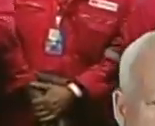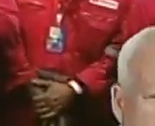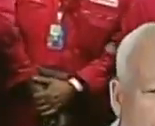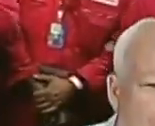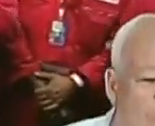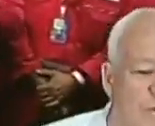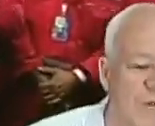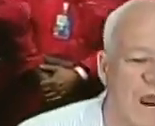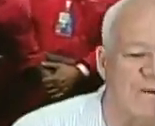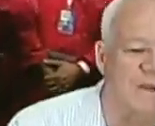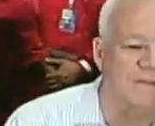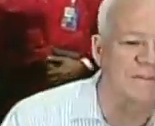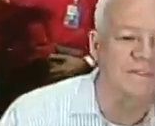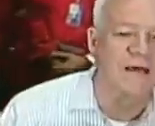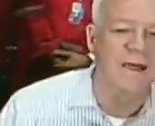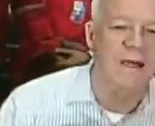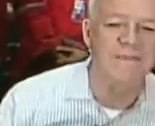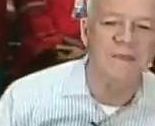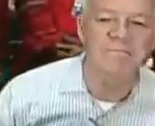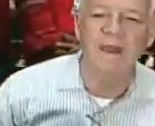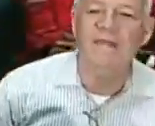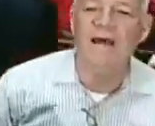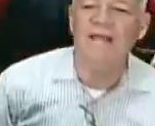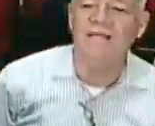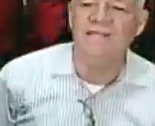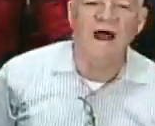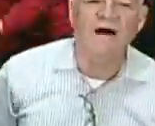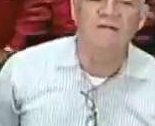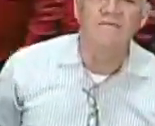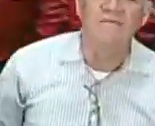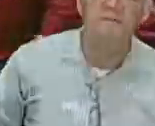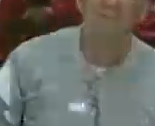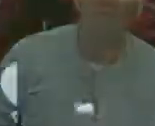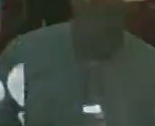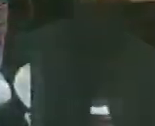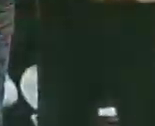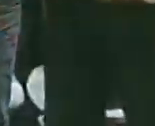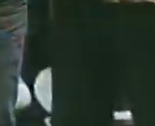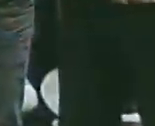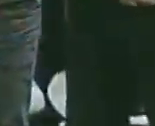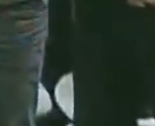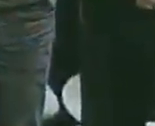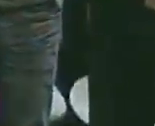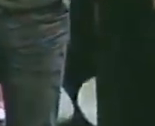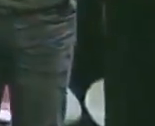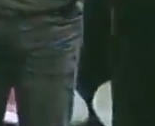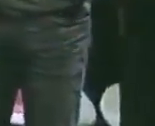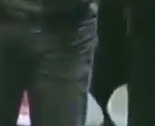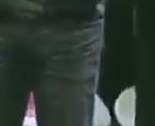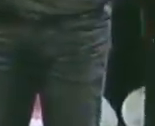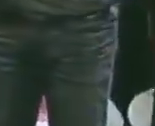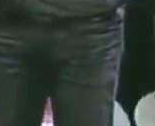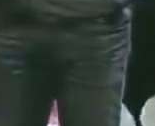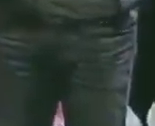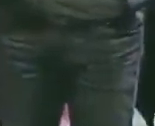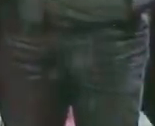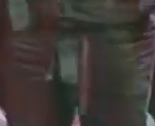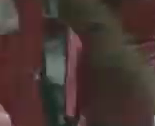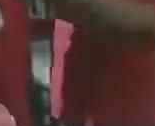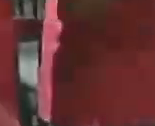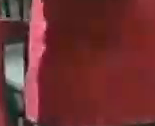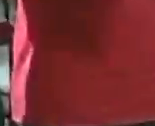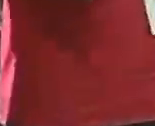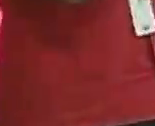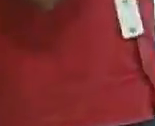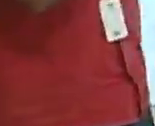Vemos además el recibimiento que le dan los trabajadores al presidente obrero Nicolás Maduro Moros, quien ya